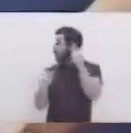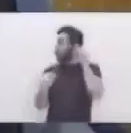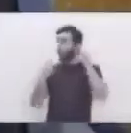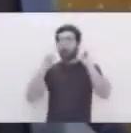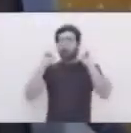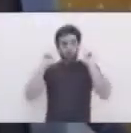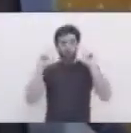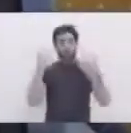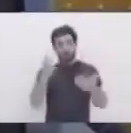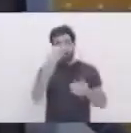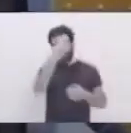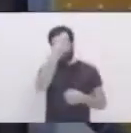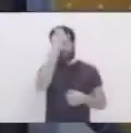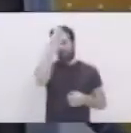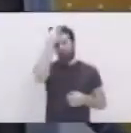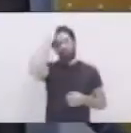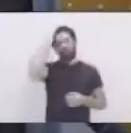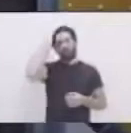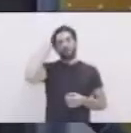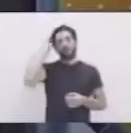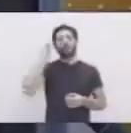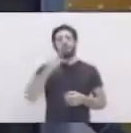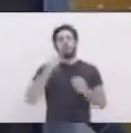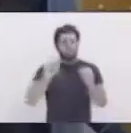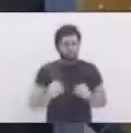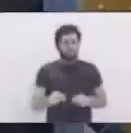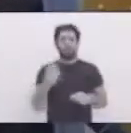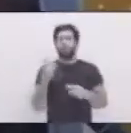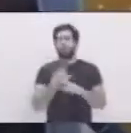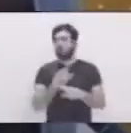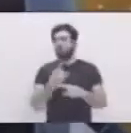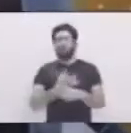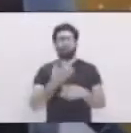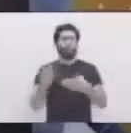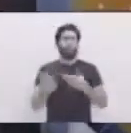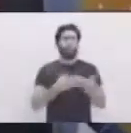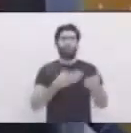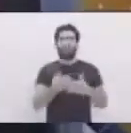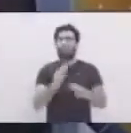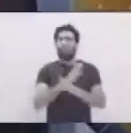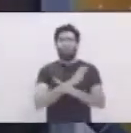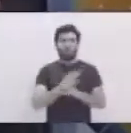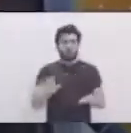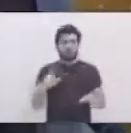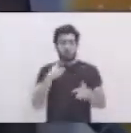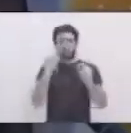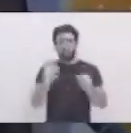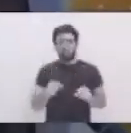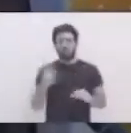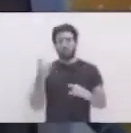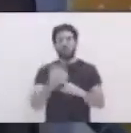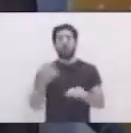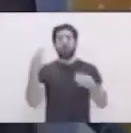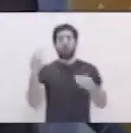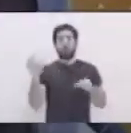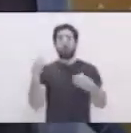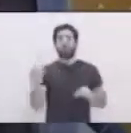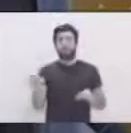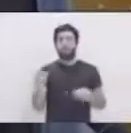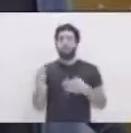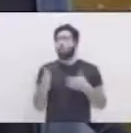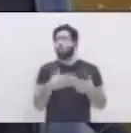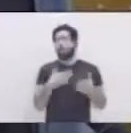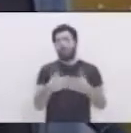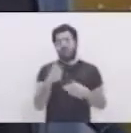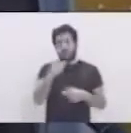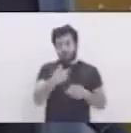Y aquí podemos utilizar diferentes materiales para irle dando creatividad a nuestra careta. Sí, lo importante es que sea un papel sólido. Así que pueden utilizar lo que